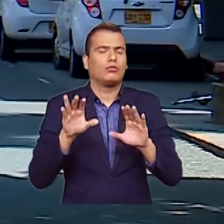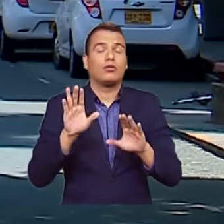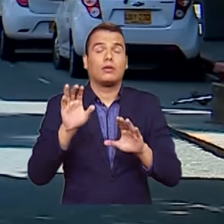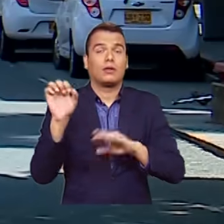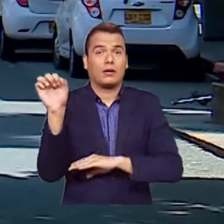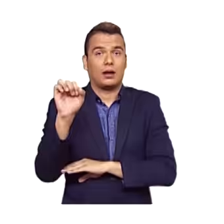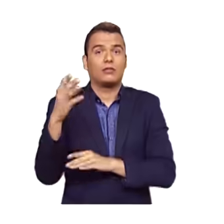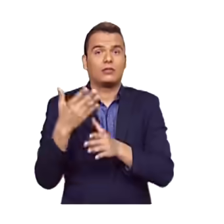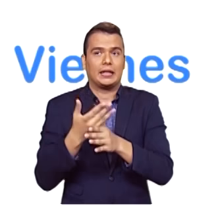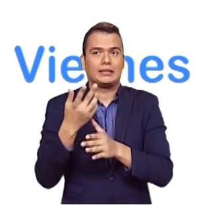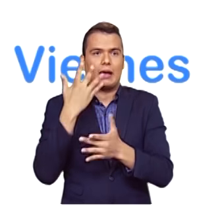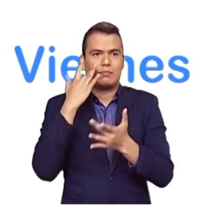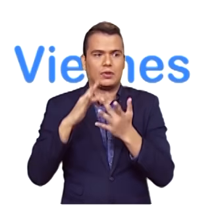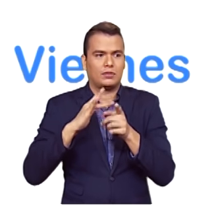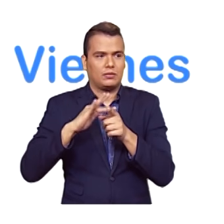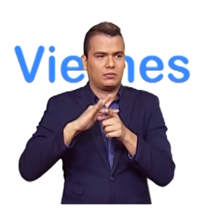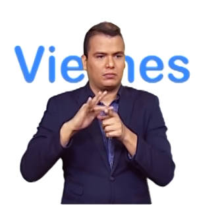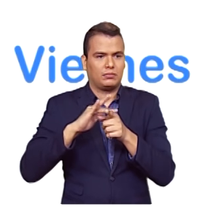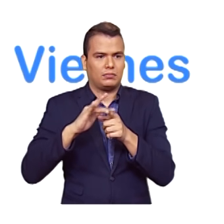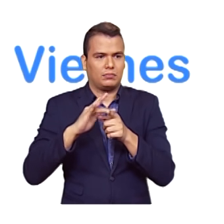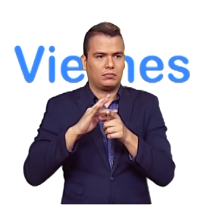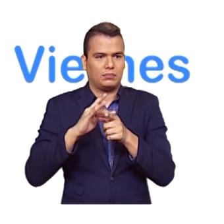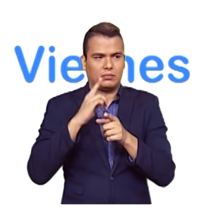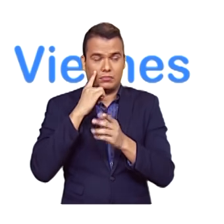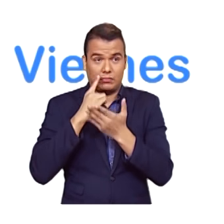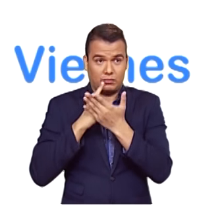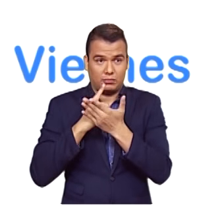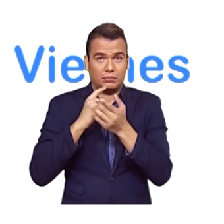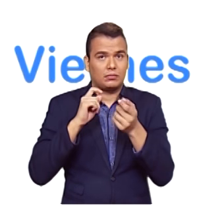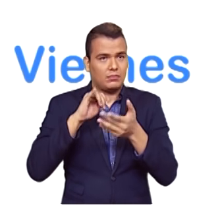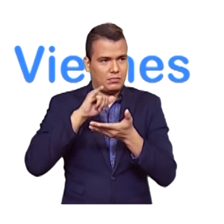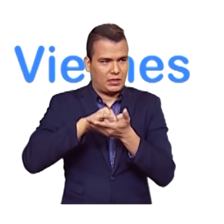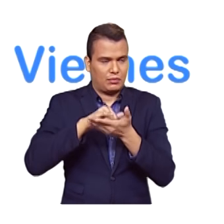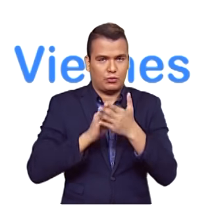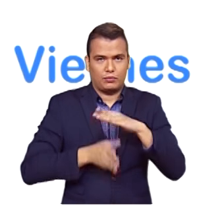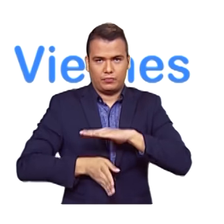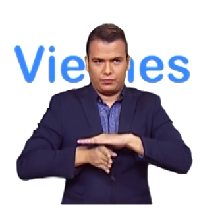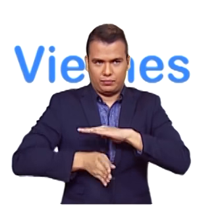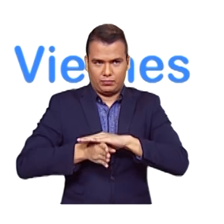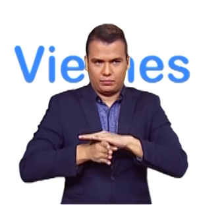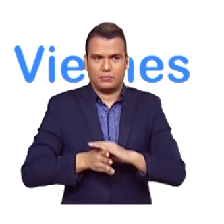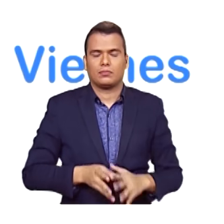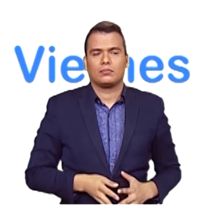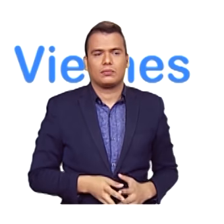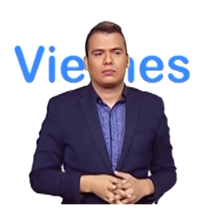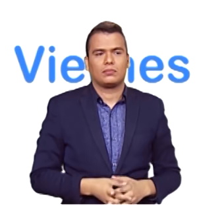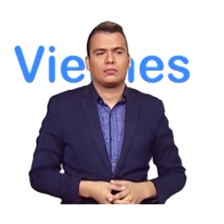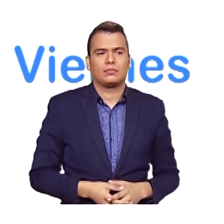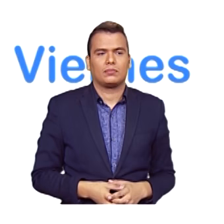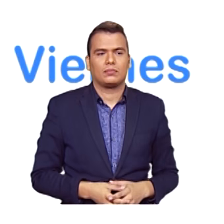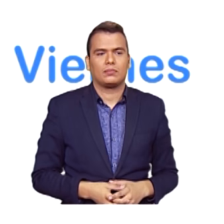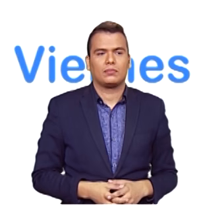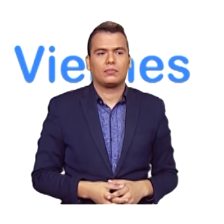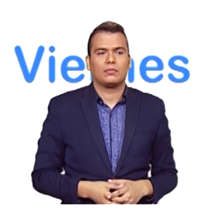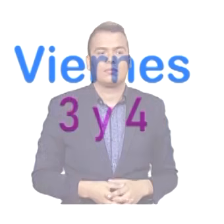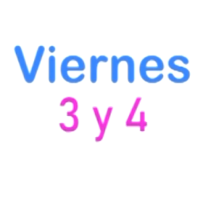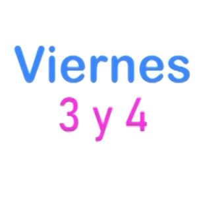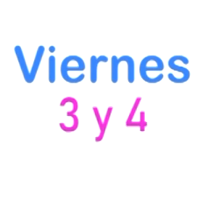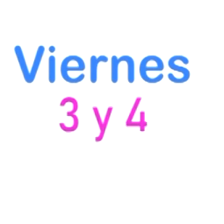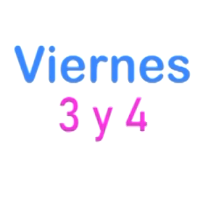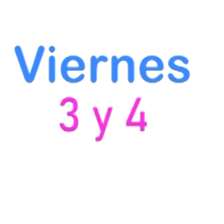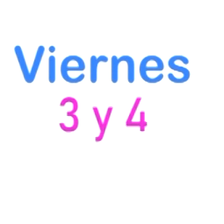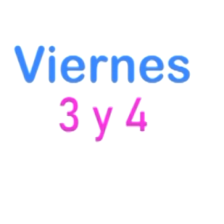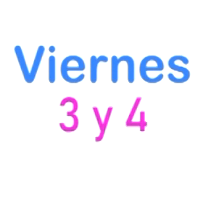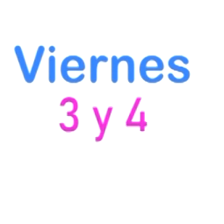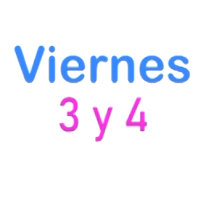oficial y taxis inicia cada día a partir de las 6 de la mañana a 10 de la mañana y de 4 de la tarde a 8 de la noche en esta